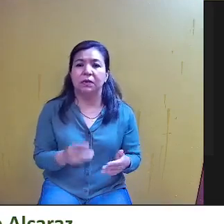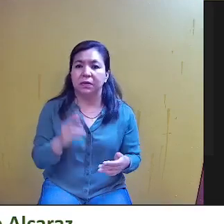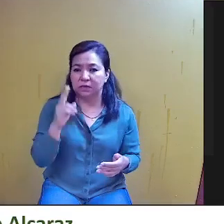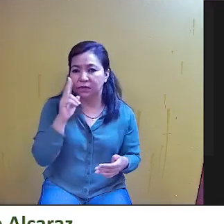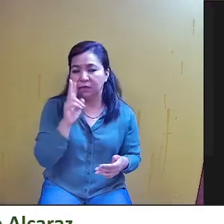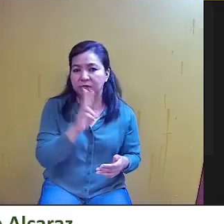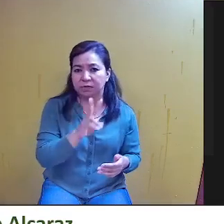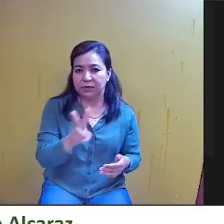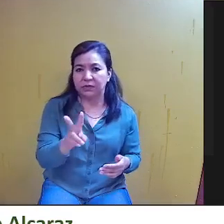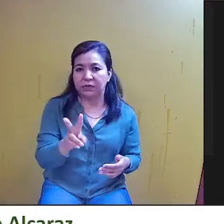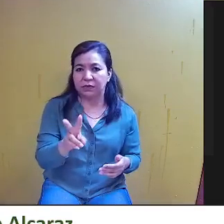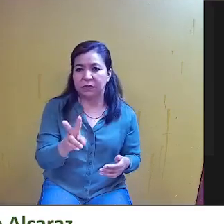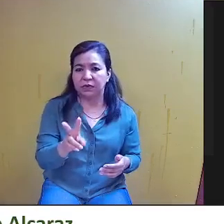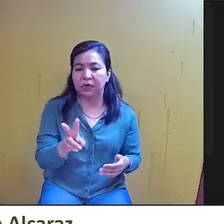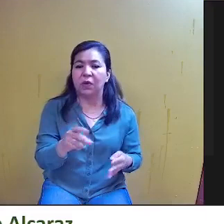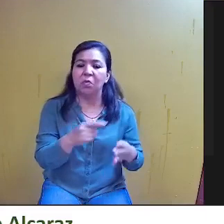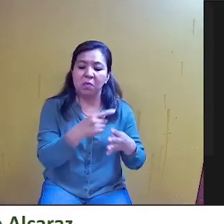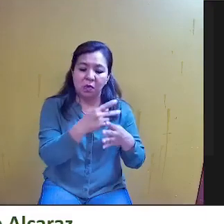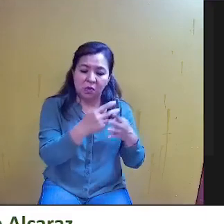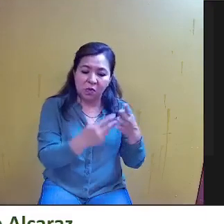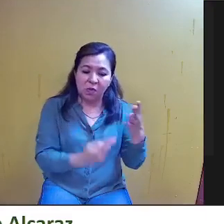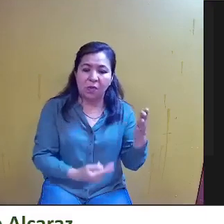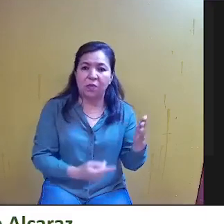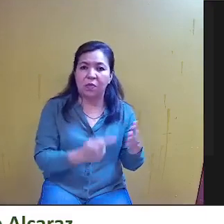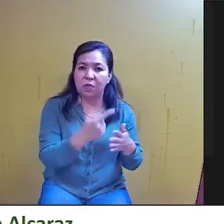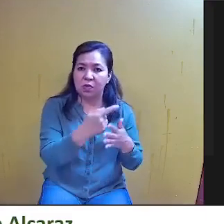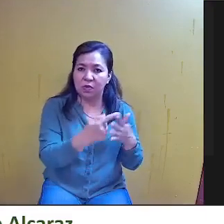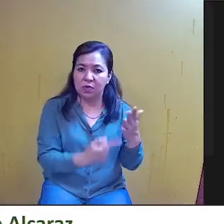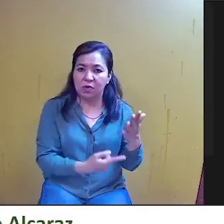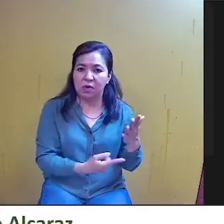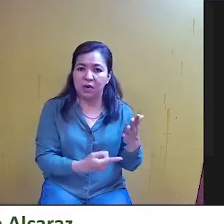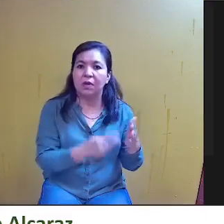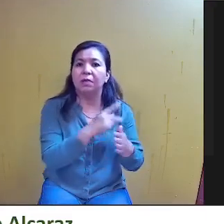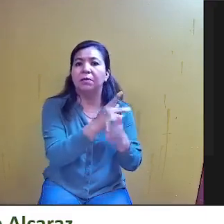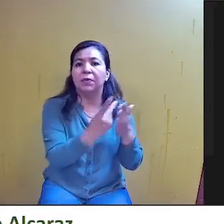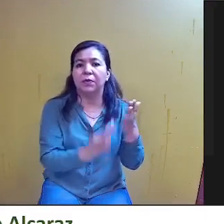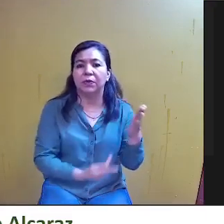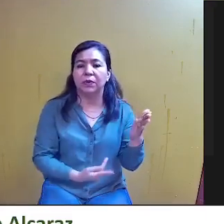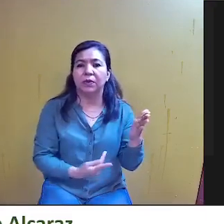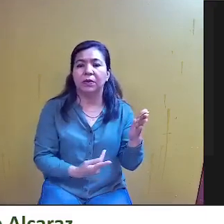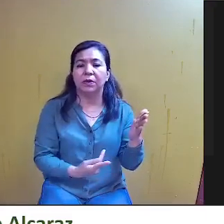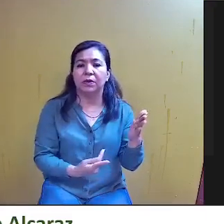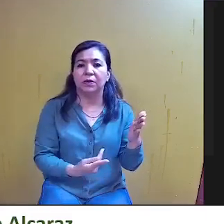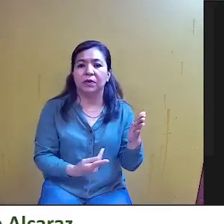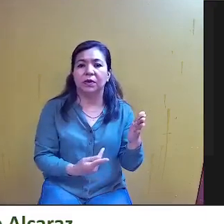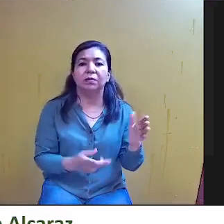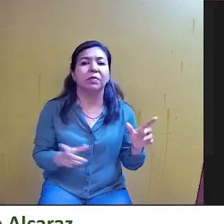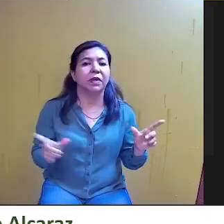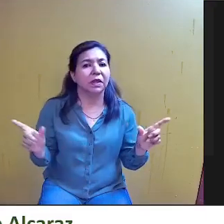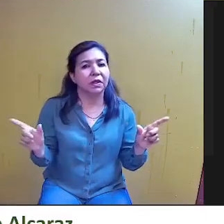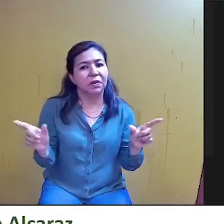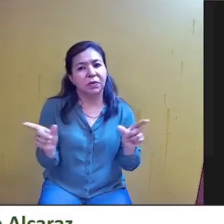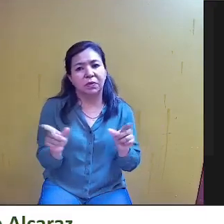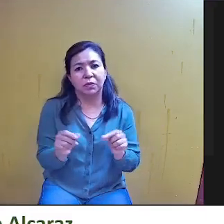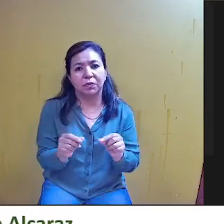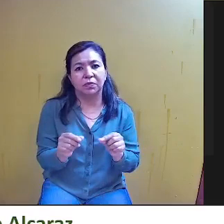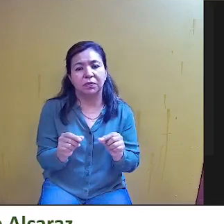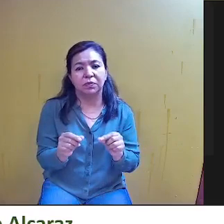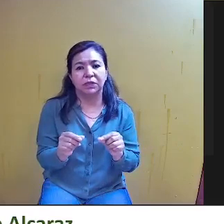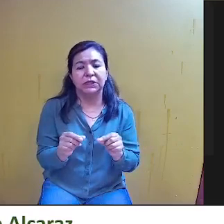señalado cuáles son las consideraciones en el proyecto para concluir que